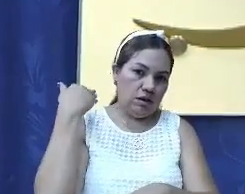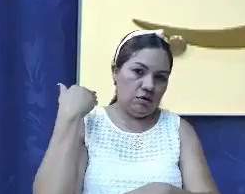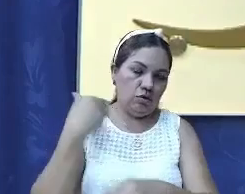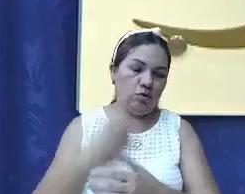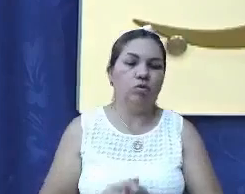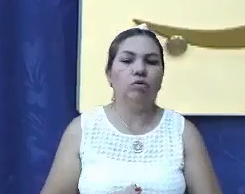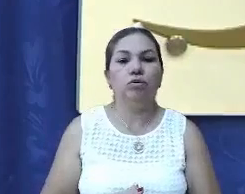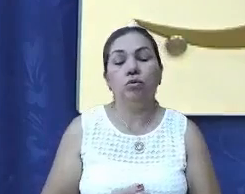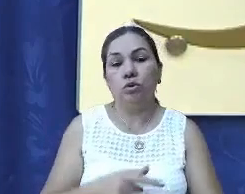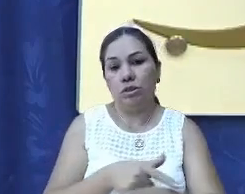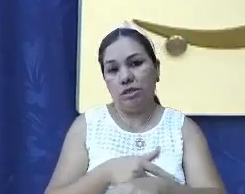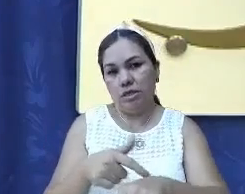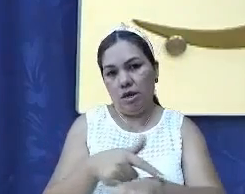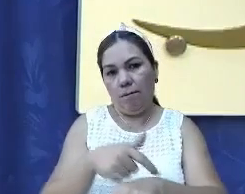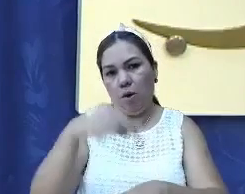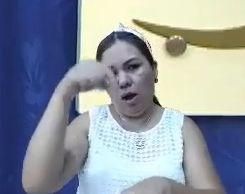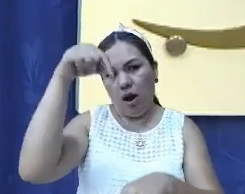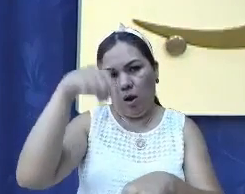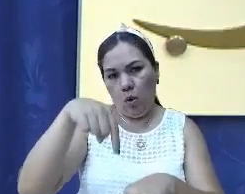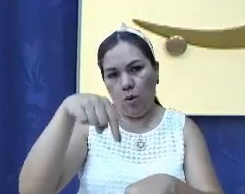con estos tiempos de ahora.